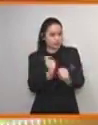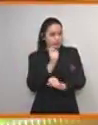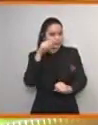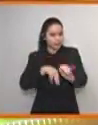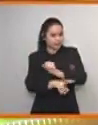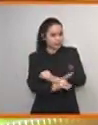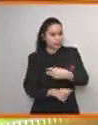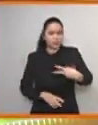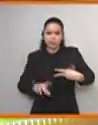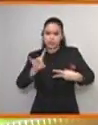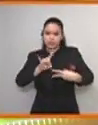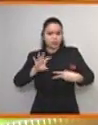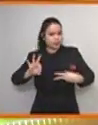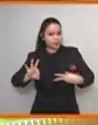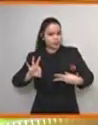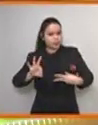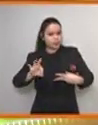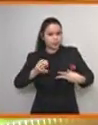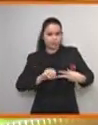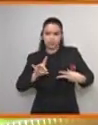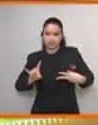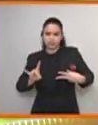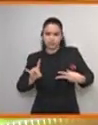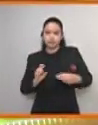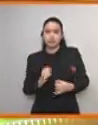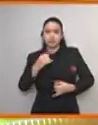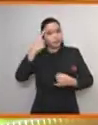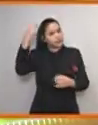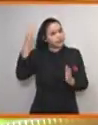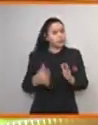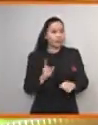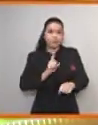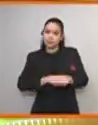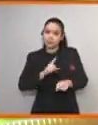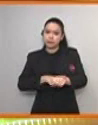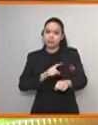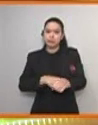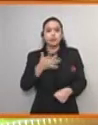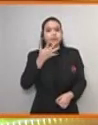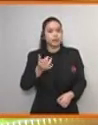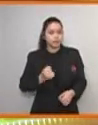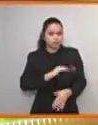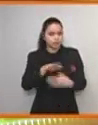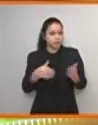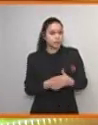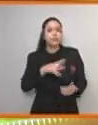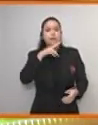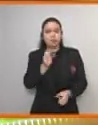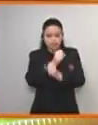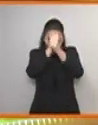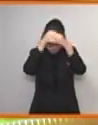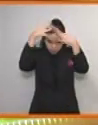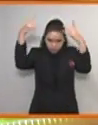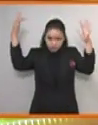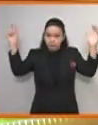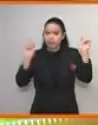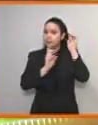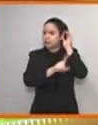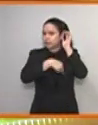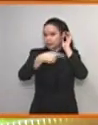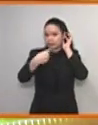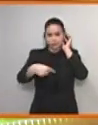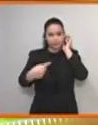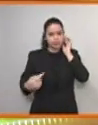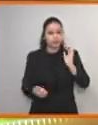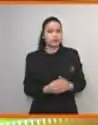premiados 89 08 querido soñador ha llegado tu momento favorito porque vamos a hacer de tus sueños una realidad con